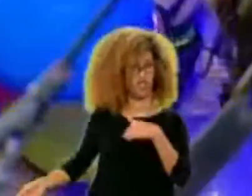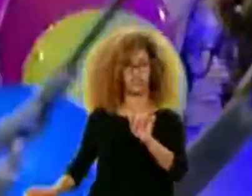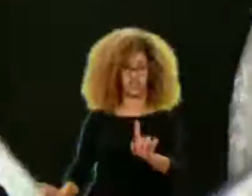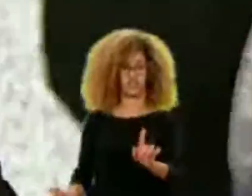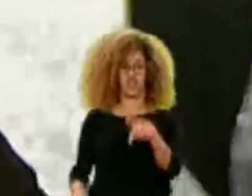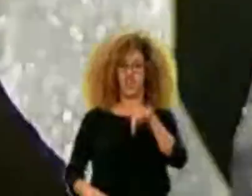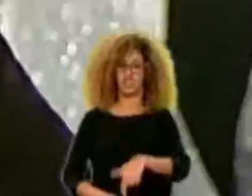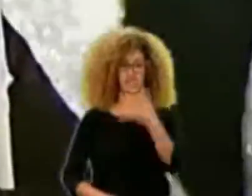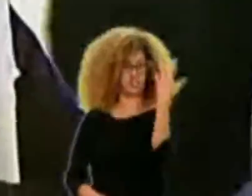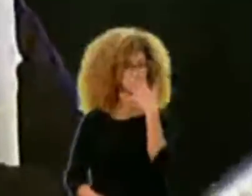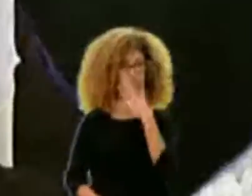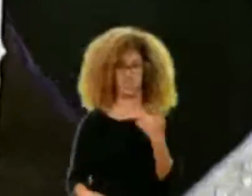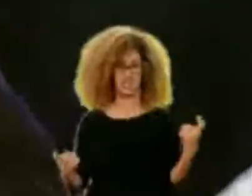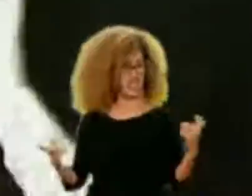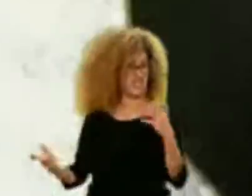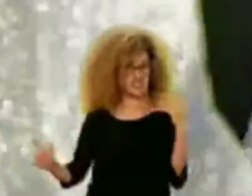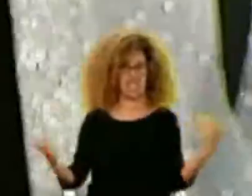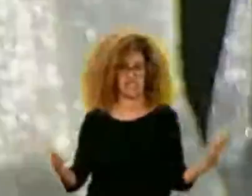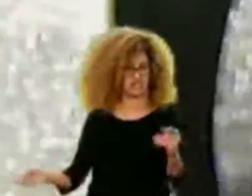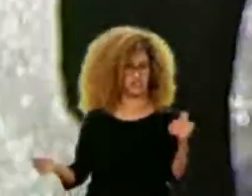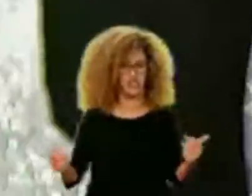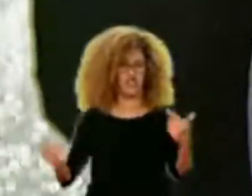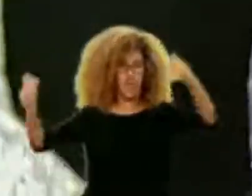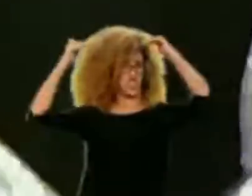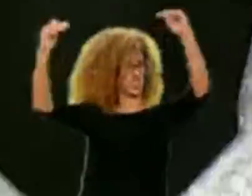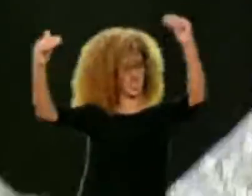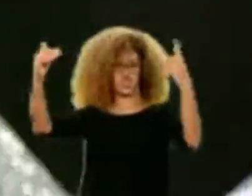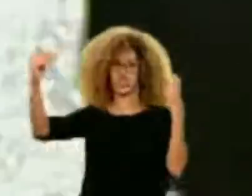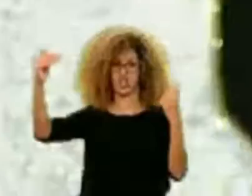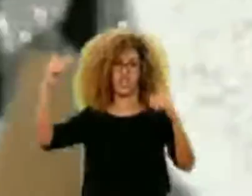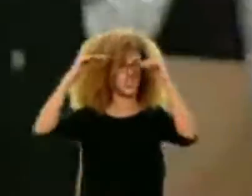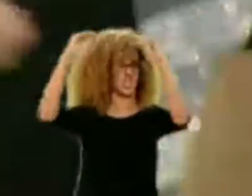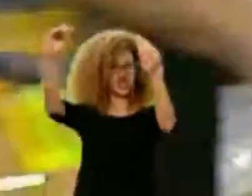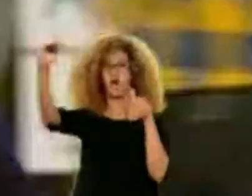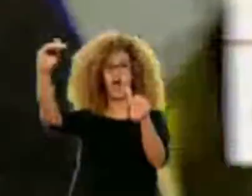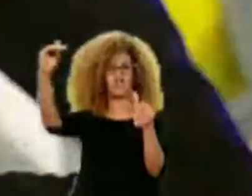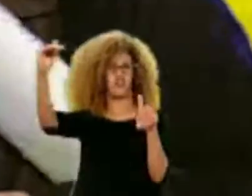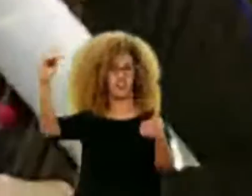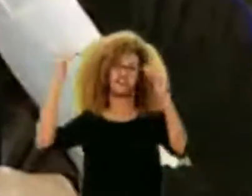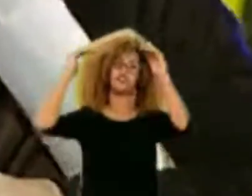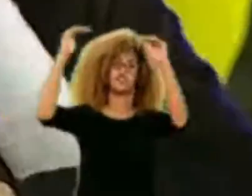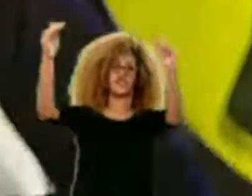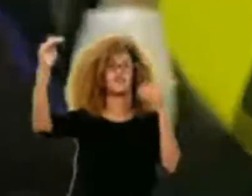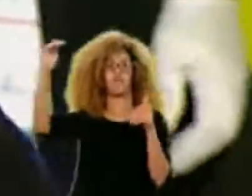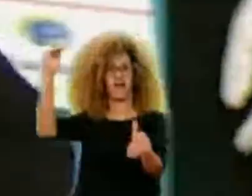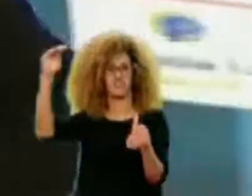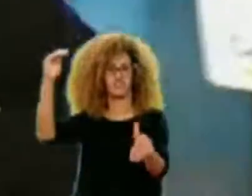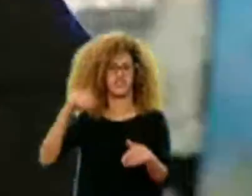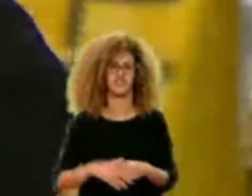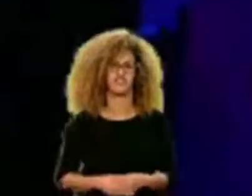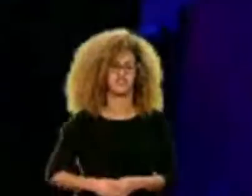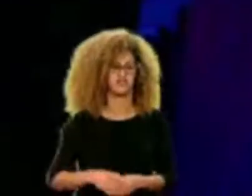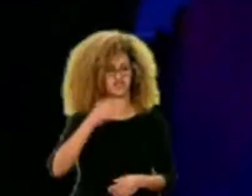Este carnaval necesita herramientas. ¿Y el techo para cuándo? ¿Y el techo para cuándo? ¿Y el techo para cuándo?